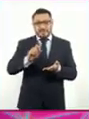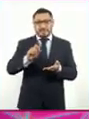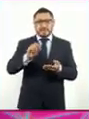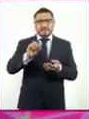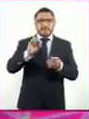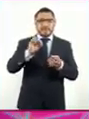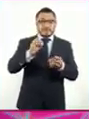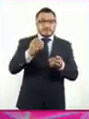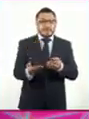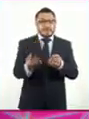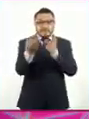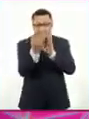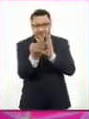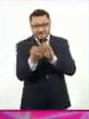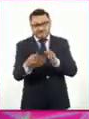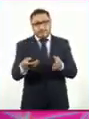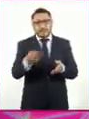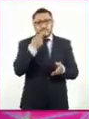usada hacia atrás.